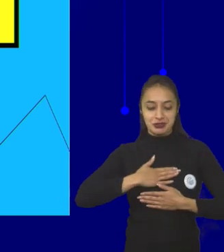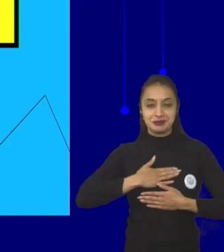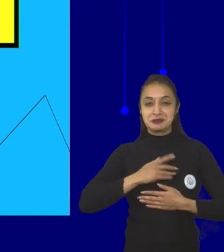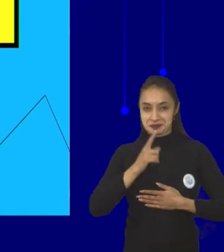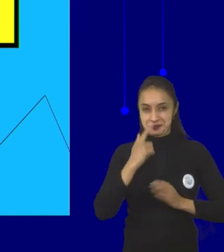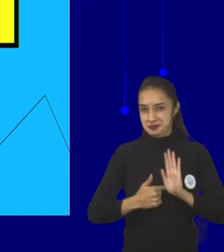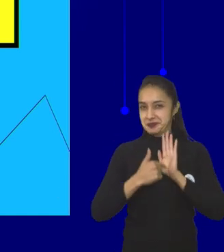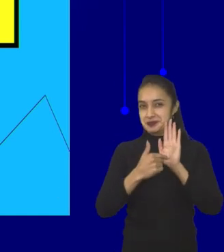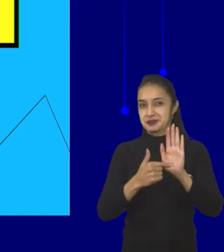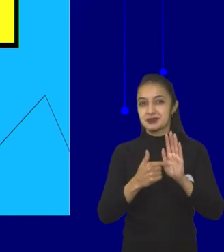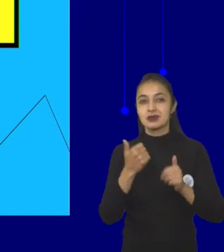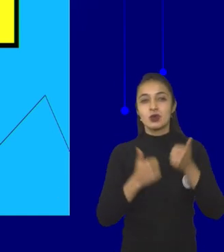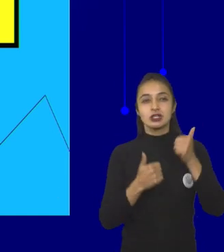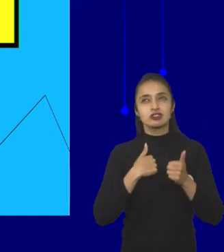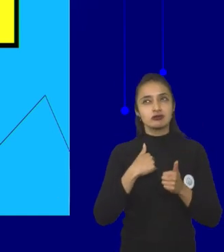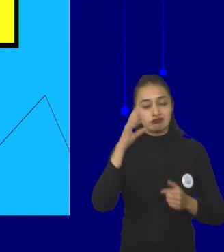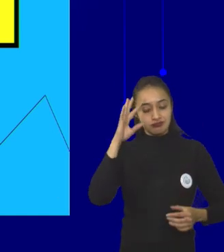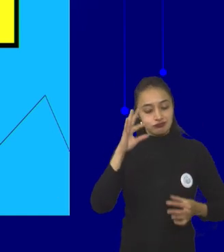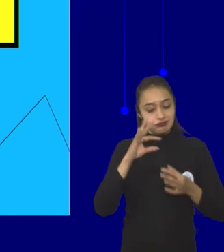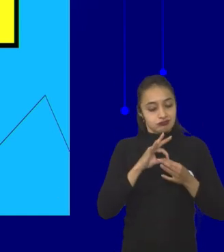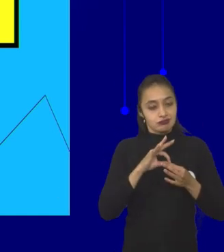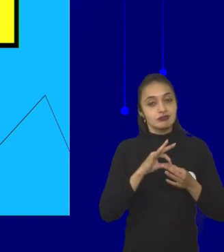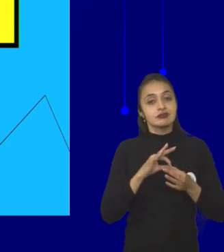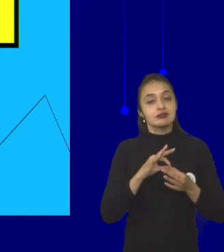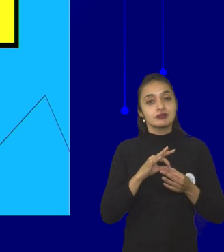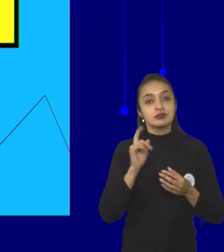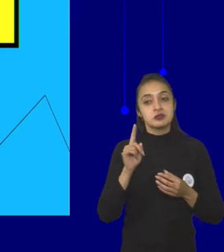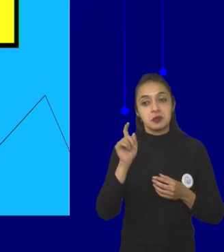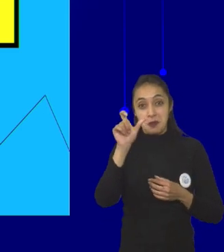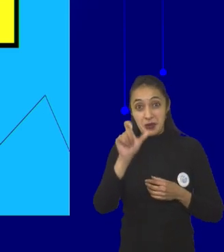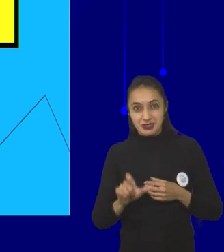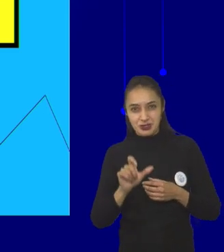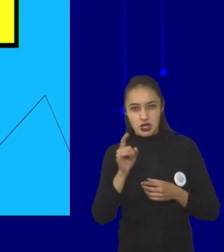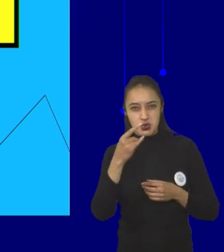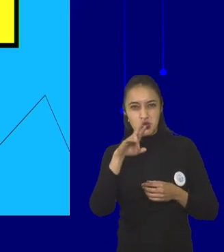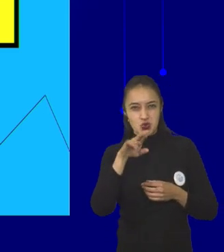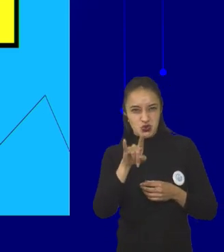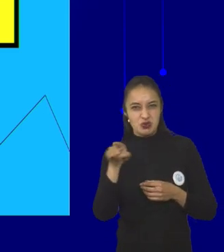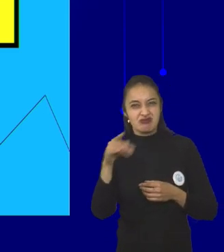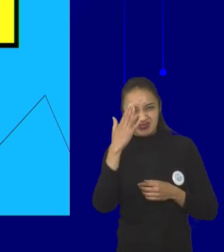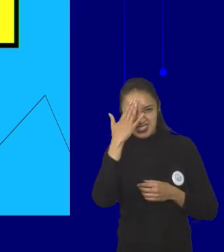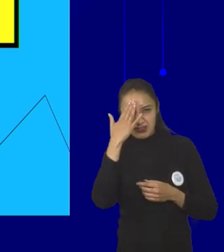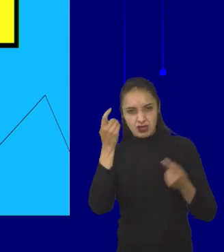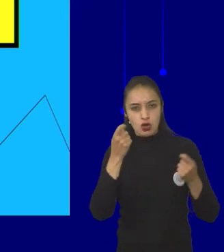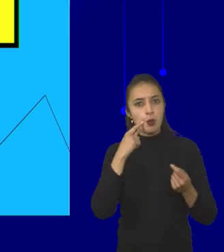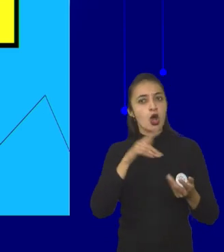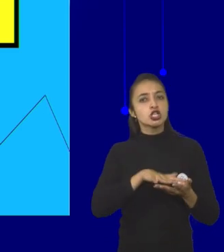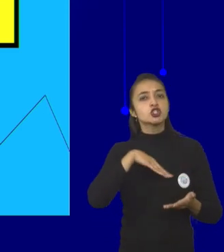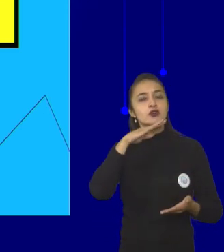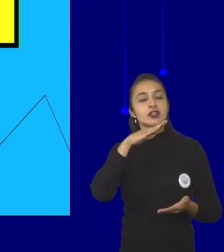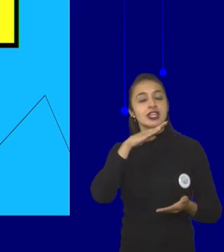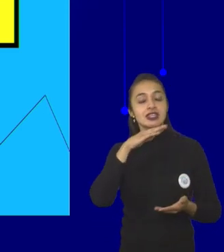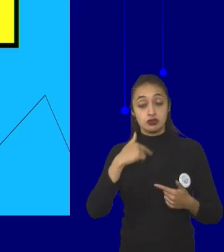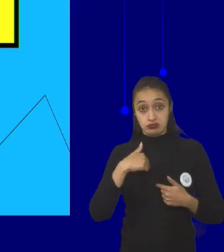los puedo enseñar. Un mantra que me enseñó a mí un gurú que trabaja todo el tema de la abundancia, y es cuando me